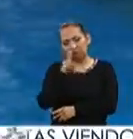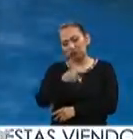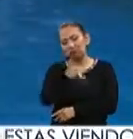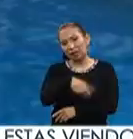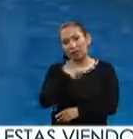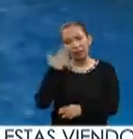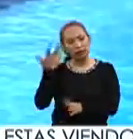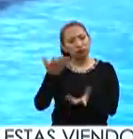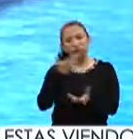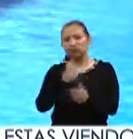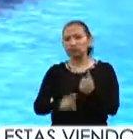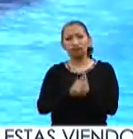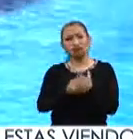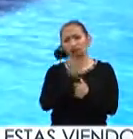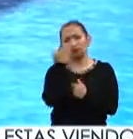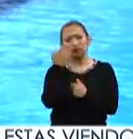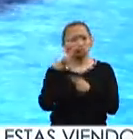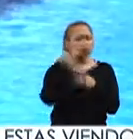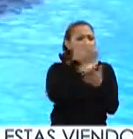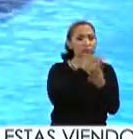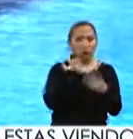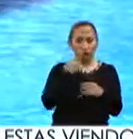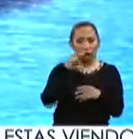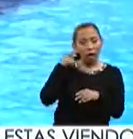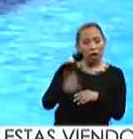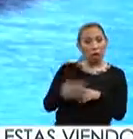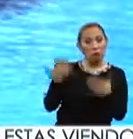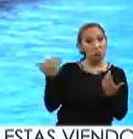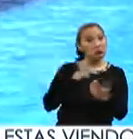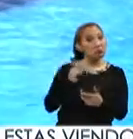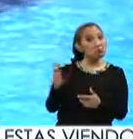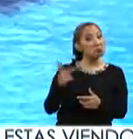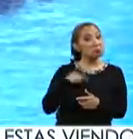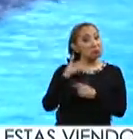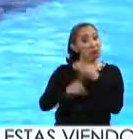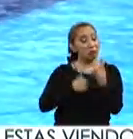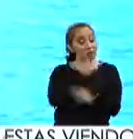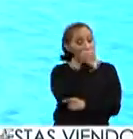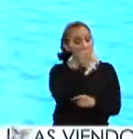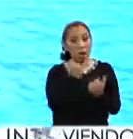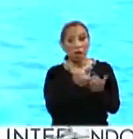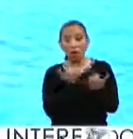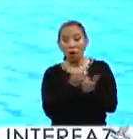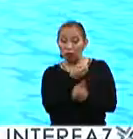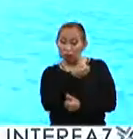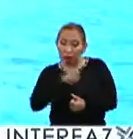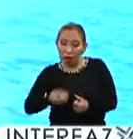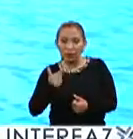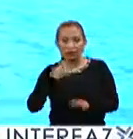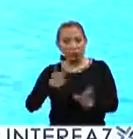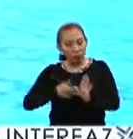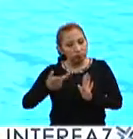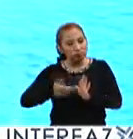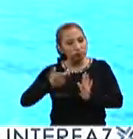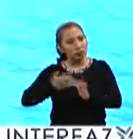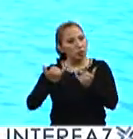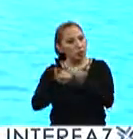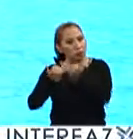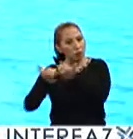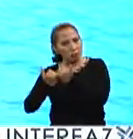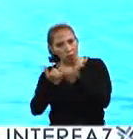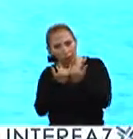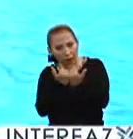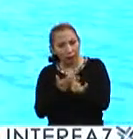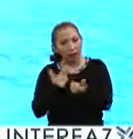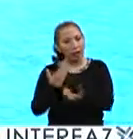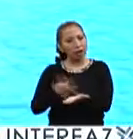definitivamente puedes llevar sin ningún problema a la escuela. Yo me he dado cuenta, es como pues tener esa constancia.